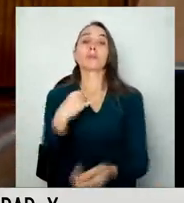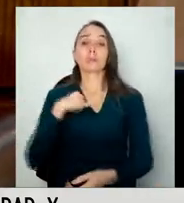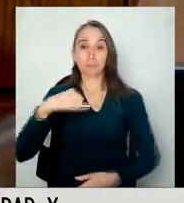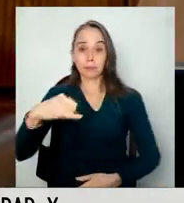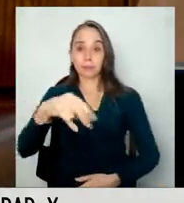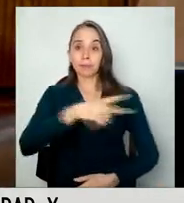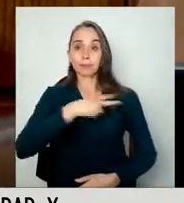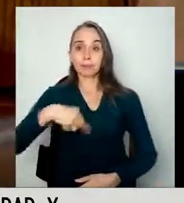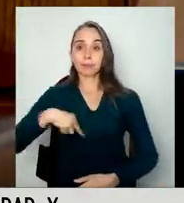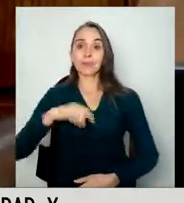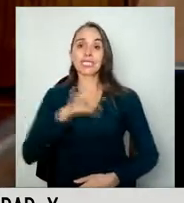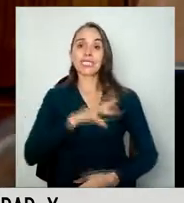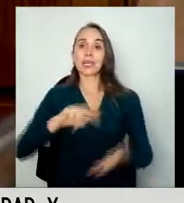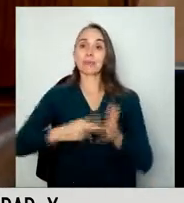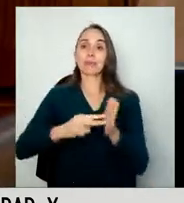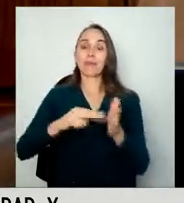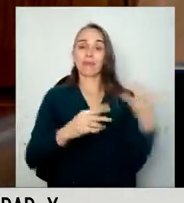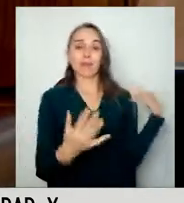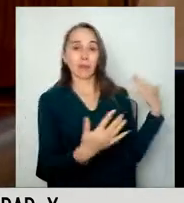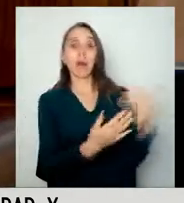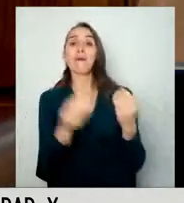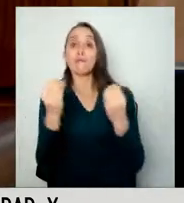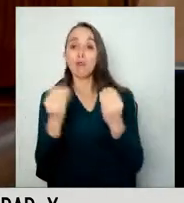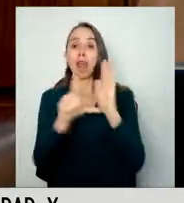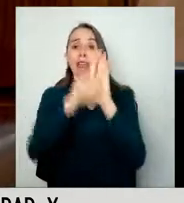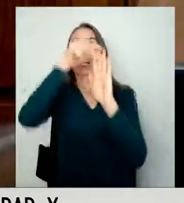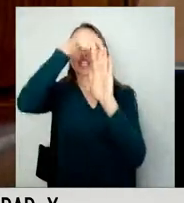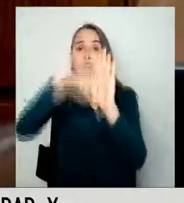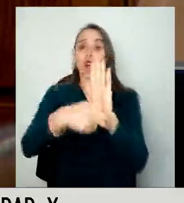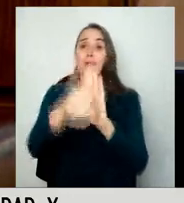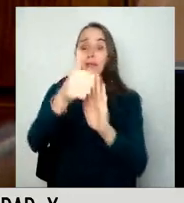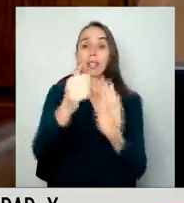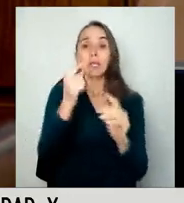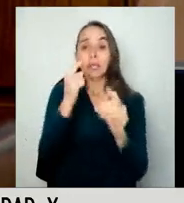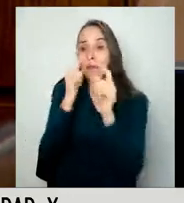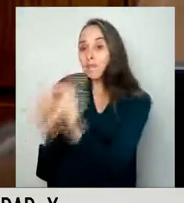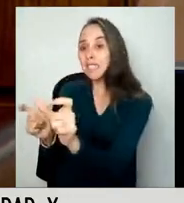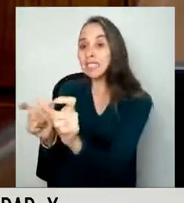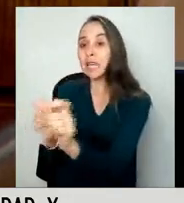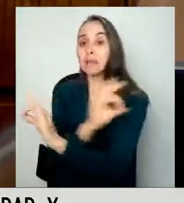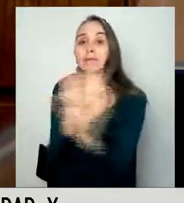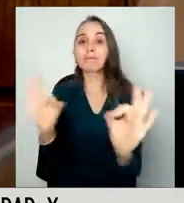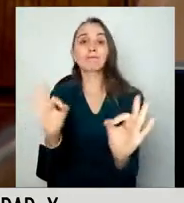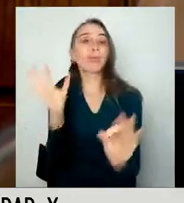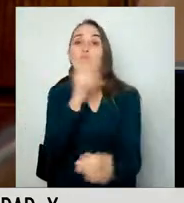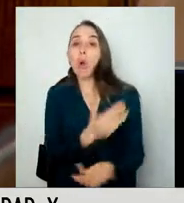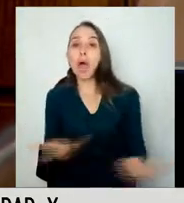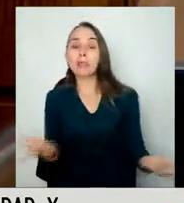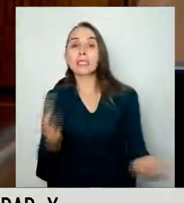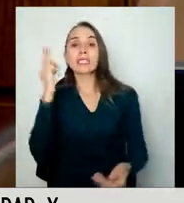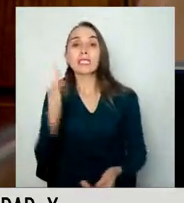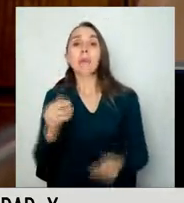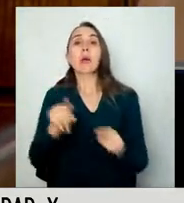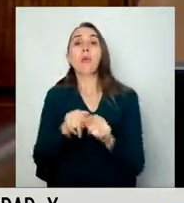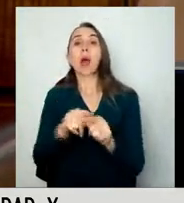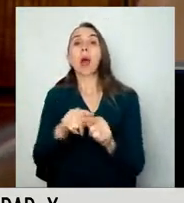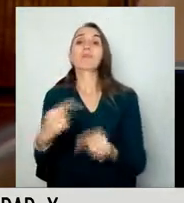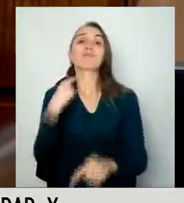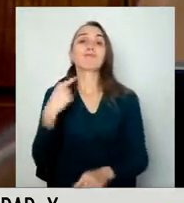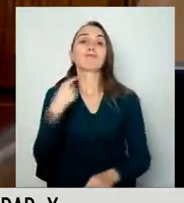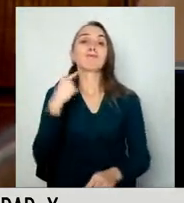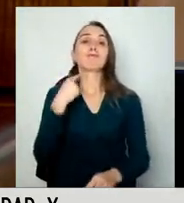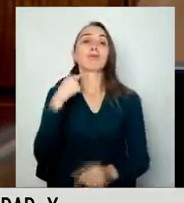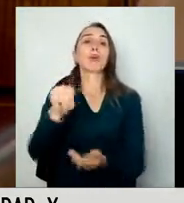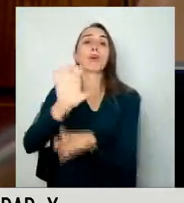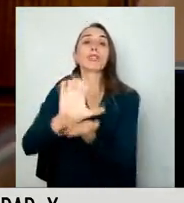nuestro país tenemos muy buenas normas pero luego cuando hay que fiscalizar y controlar ahí nos caemos y nos caemos siempre tiene que ver con la estructura del estado y con nuestro